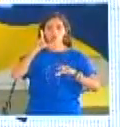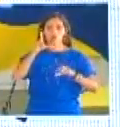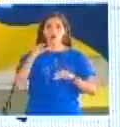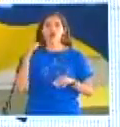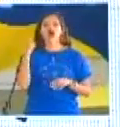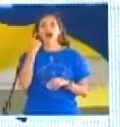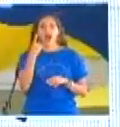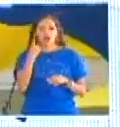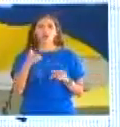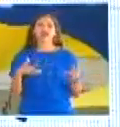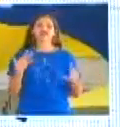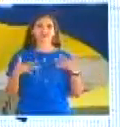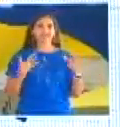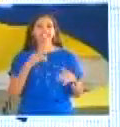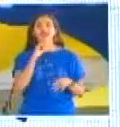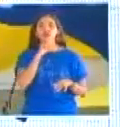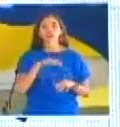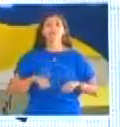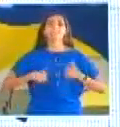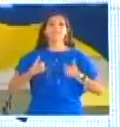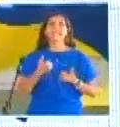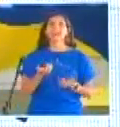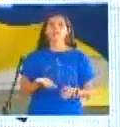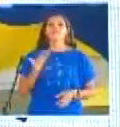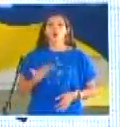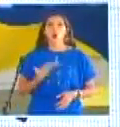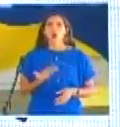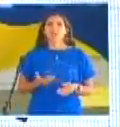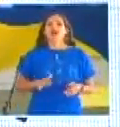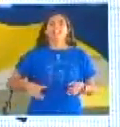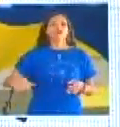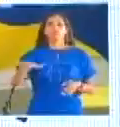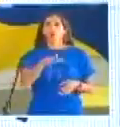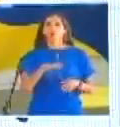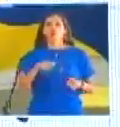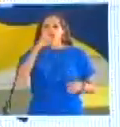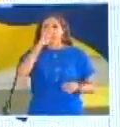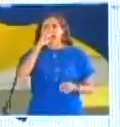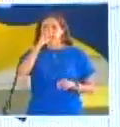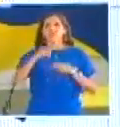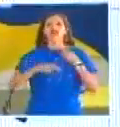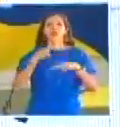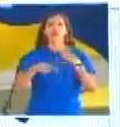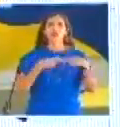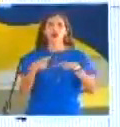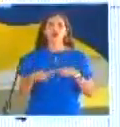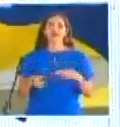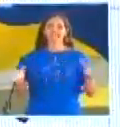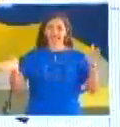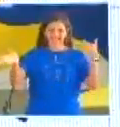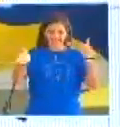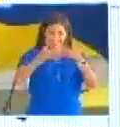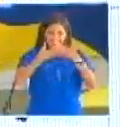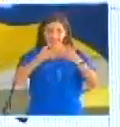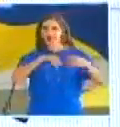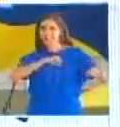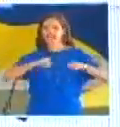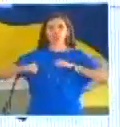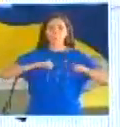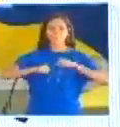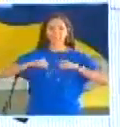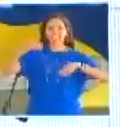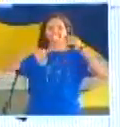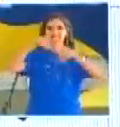uno de los actos históricos más importantes en todos estos años de la revolución, el cierre de campaña